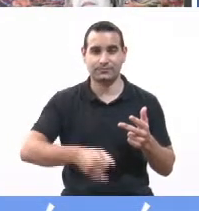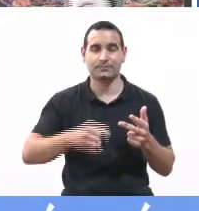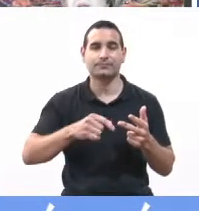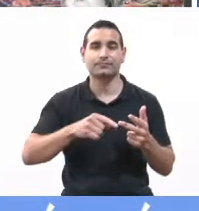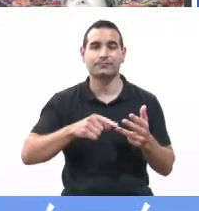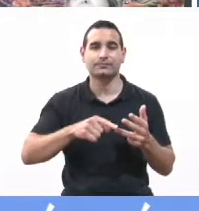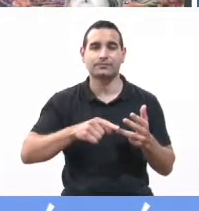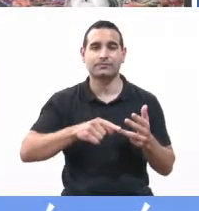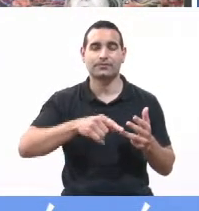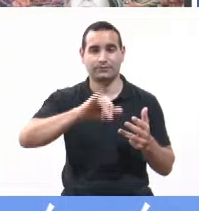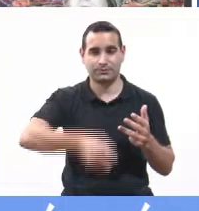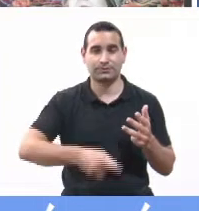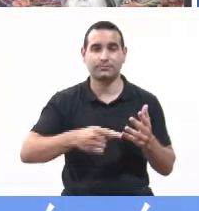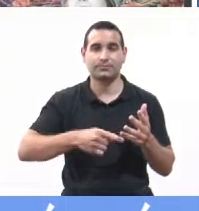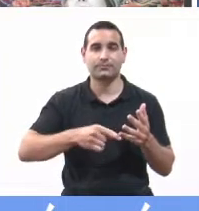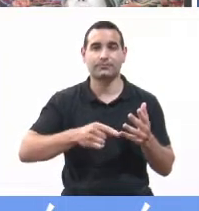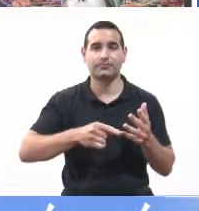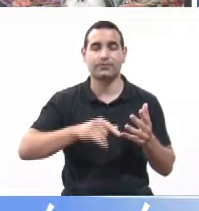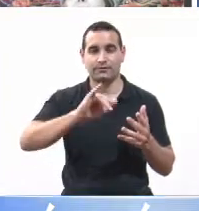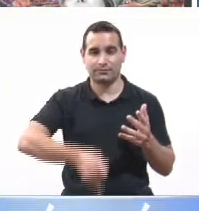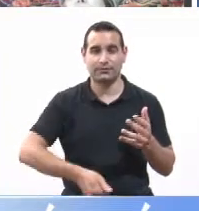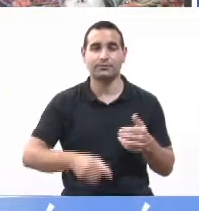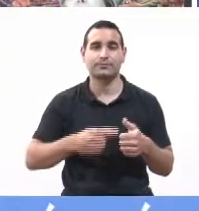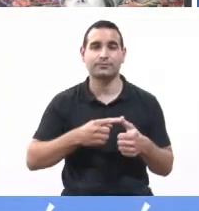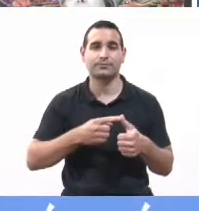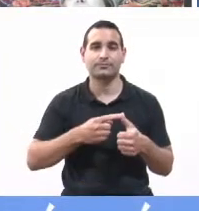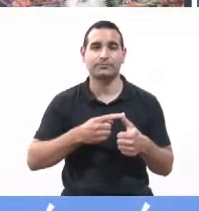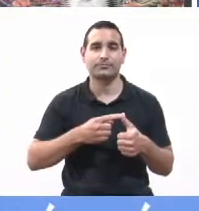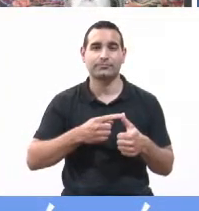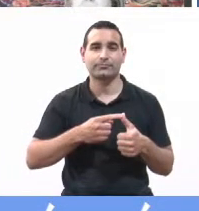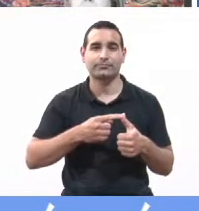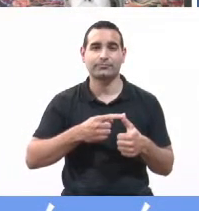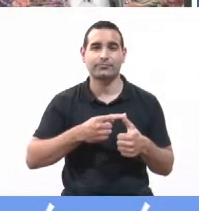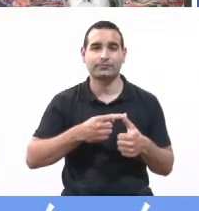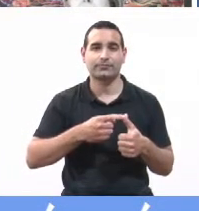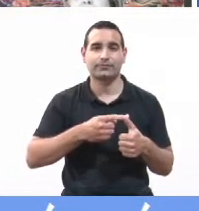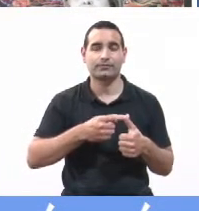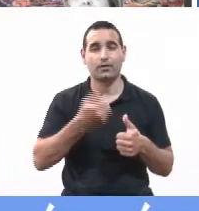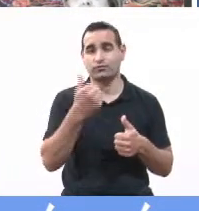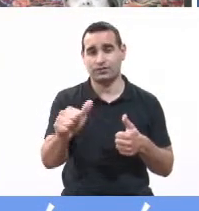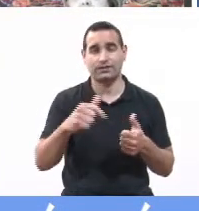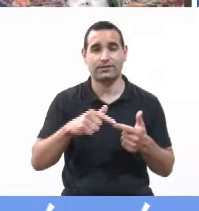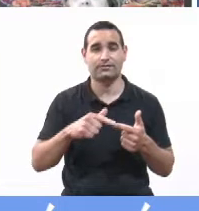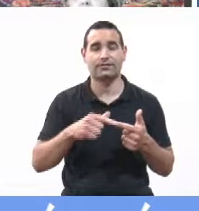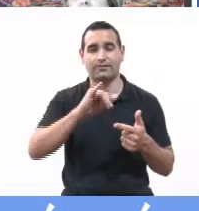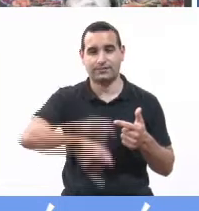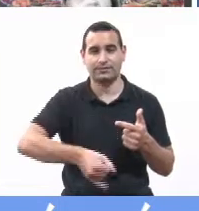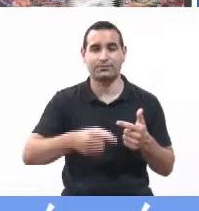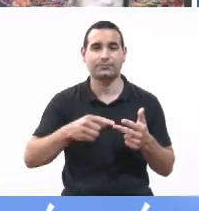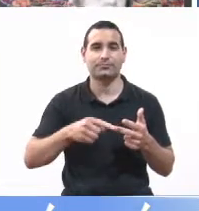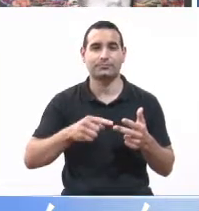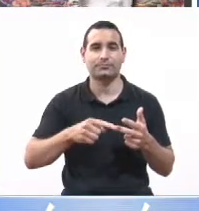afirmativo. Martínez Ernesto, afirmativo. Martínez Julio, afirmativo. Senador Menem, ausente. Mera,